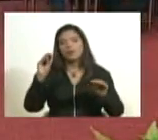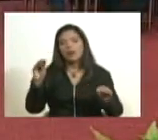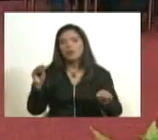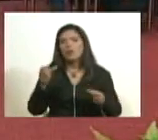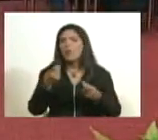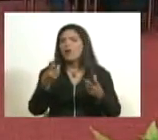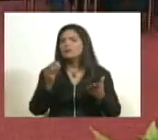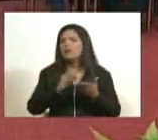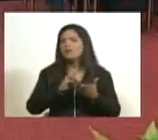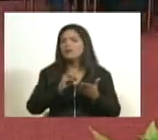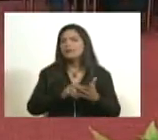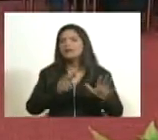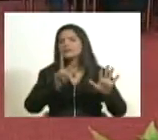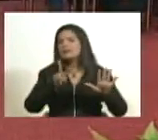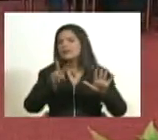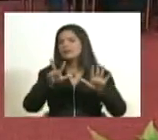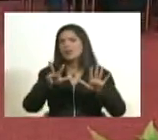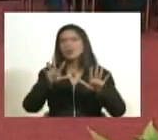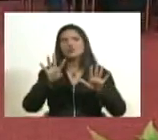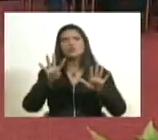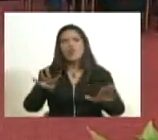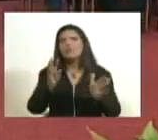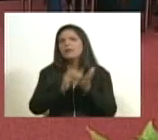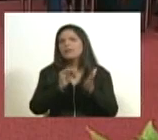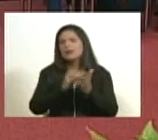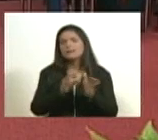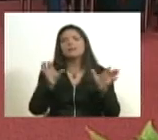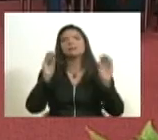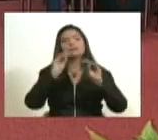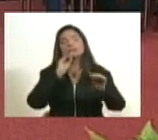¿cuántas? 7, 8, 9, 10 veces a la OEA,